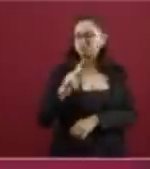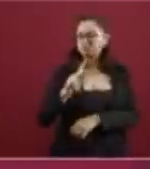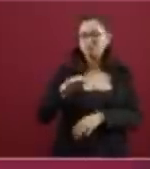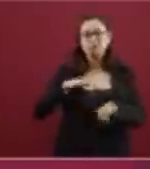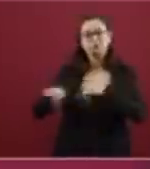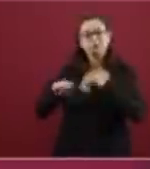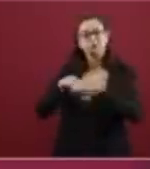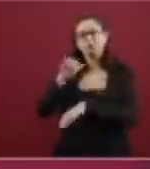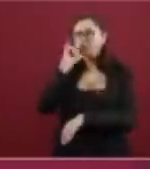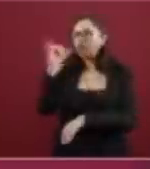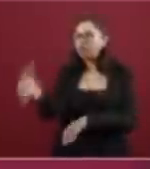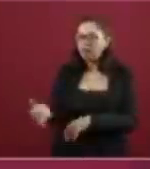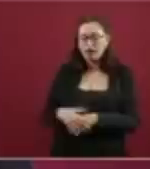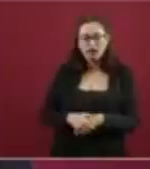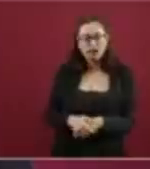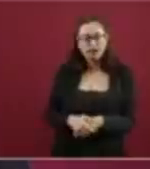educación.